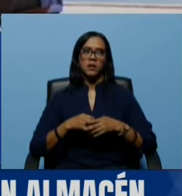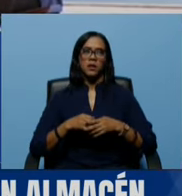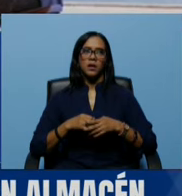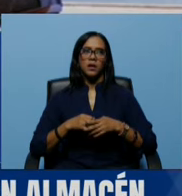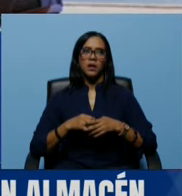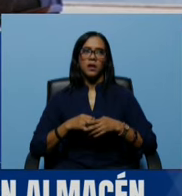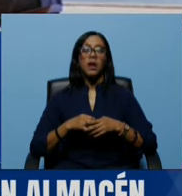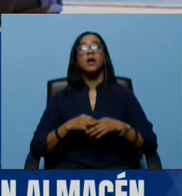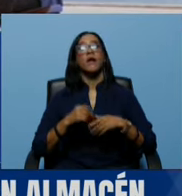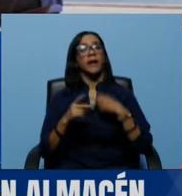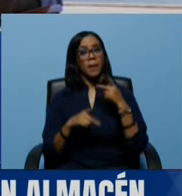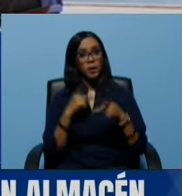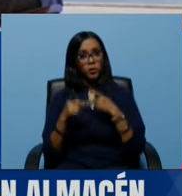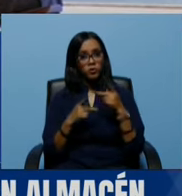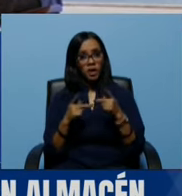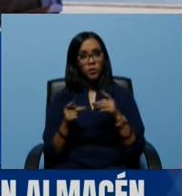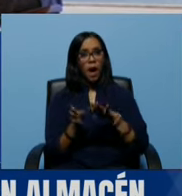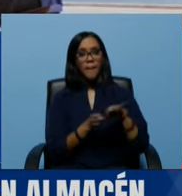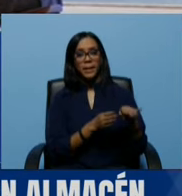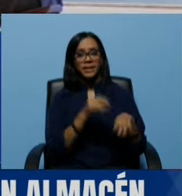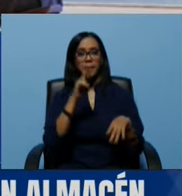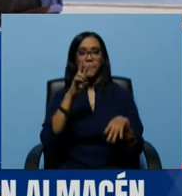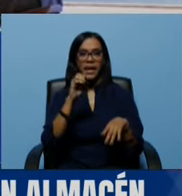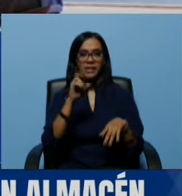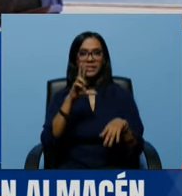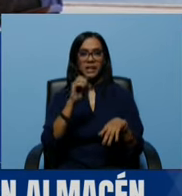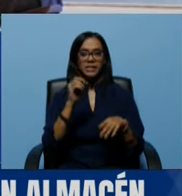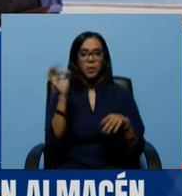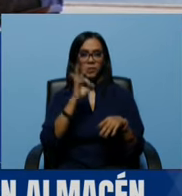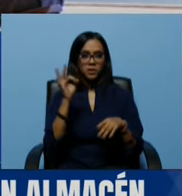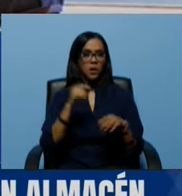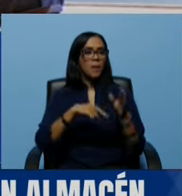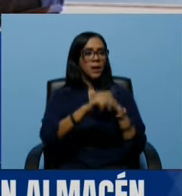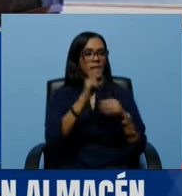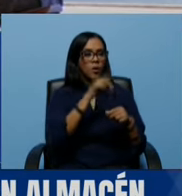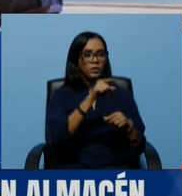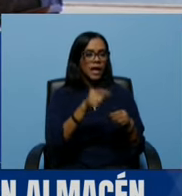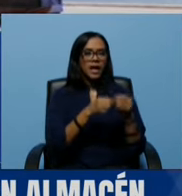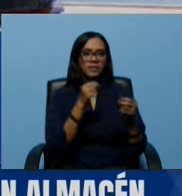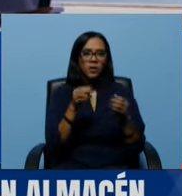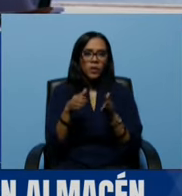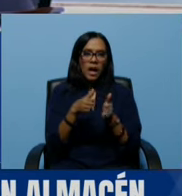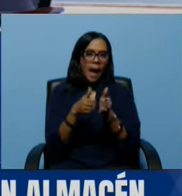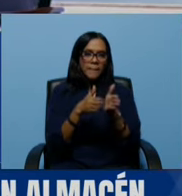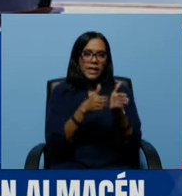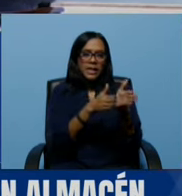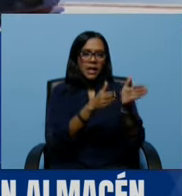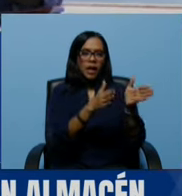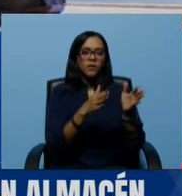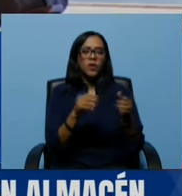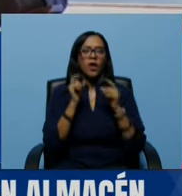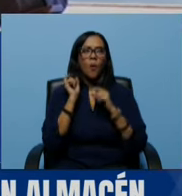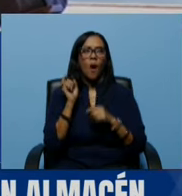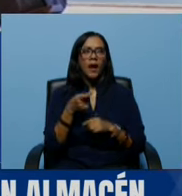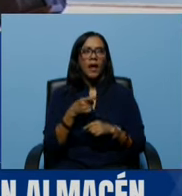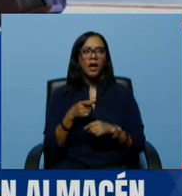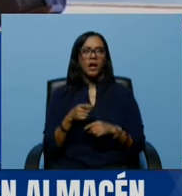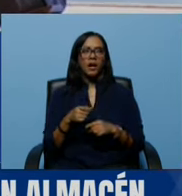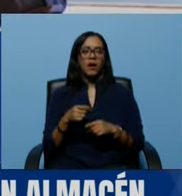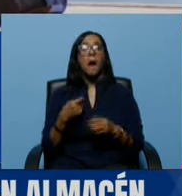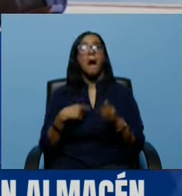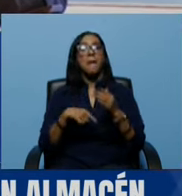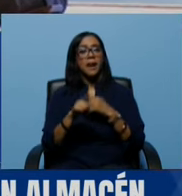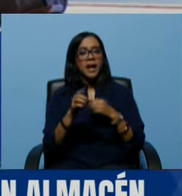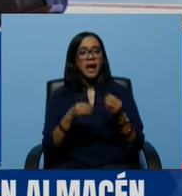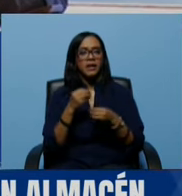los que vayan produciendo aparte en 20-30% y vayan ustedes haciendo un caminito, el caminito de Guarena, vayan